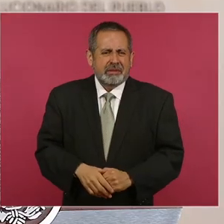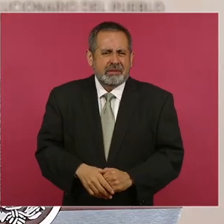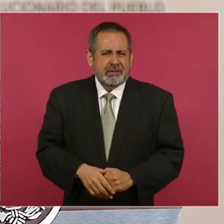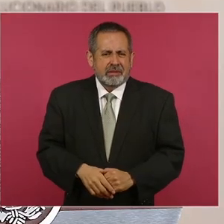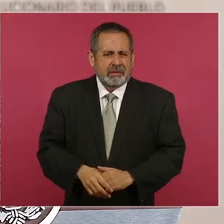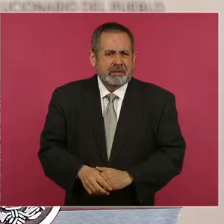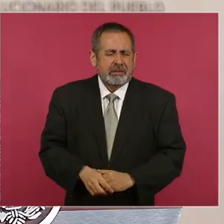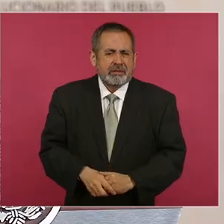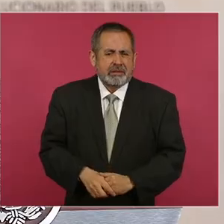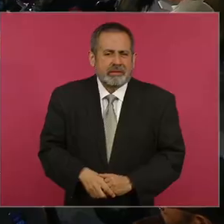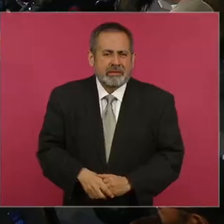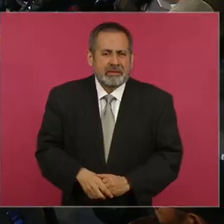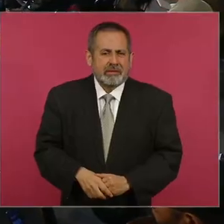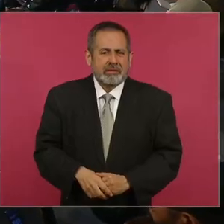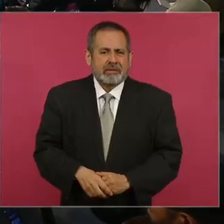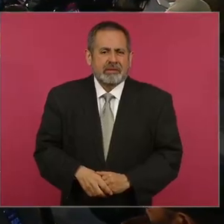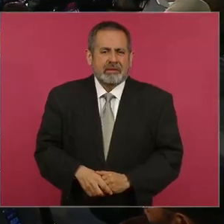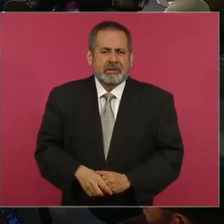¿Eh?